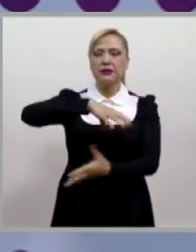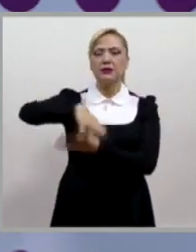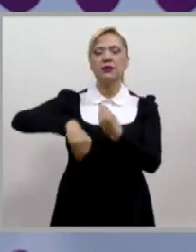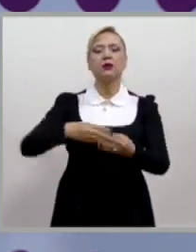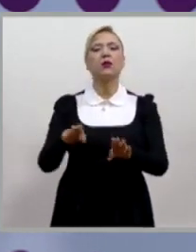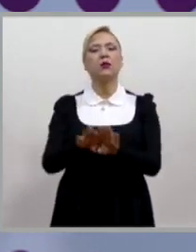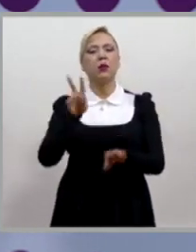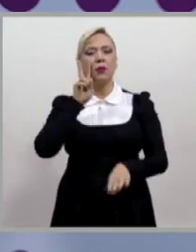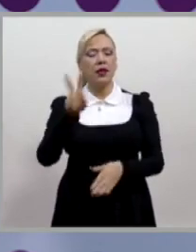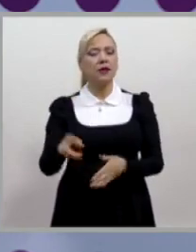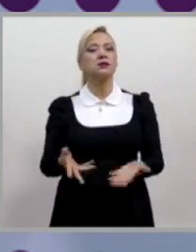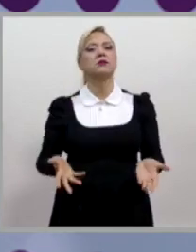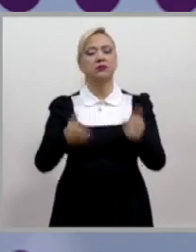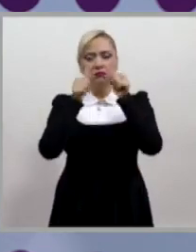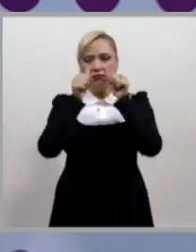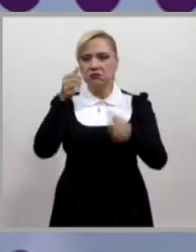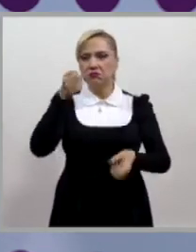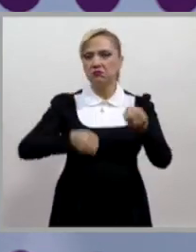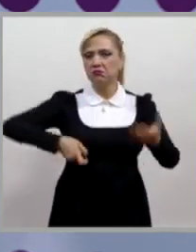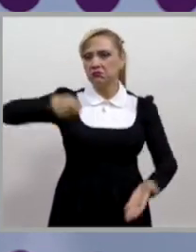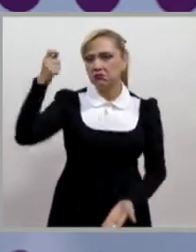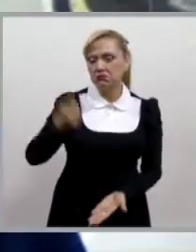y particularmente el acceso a la justicia.